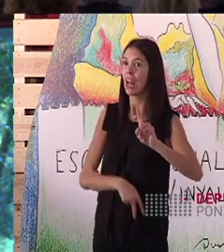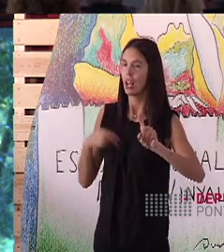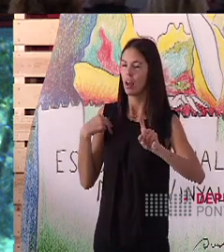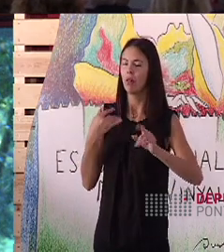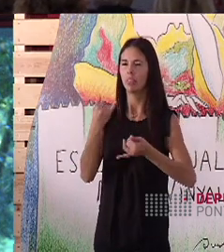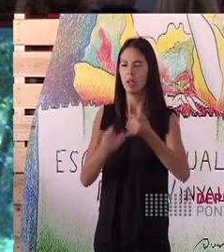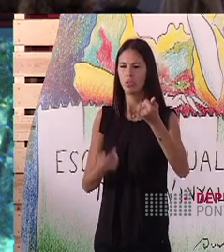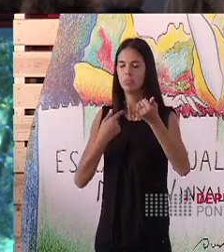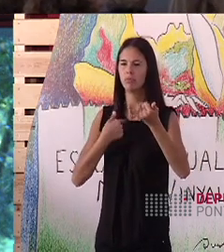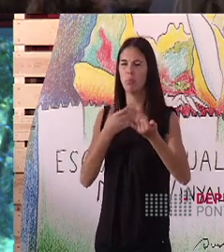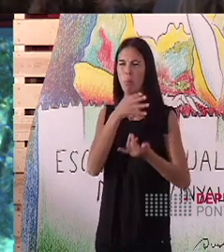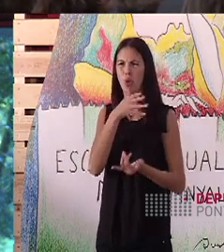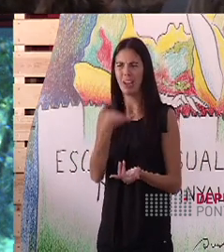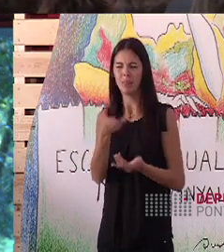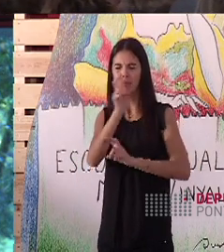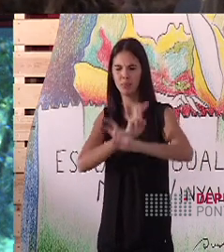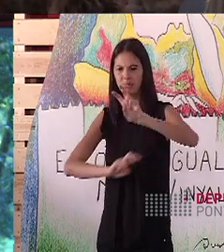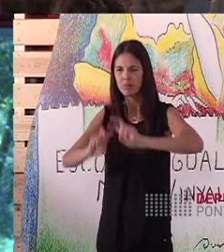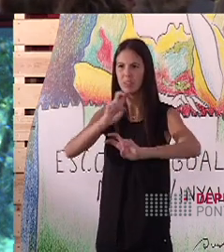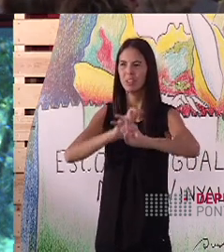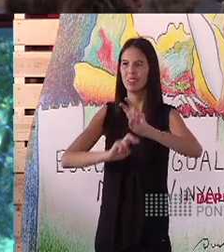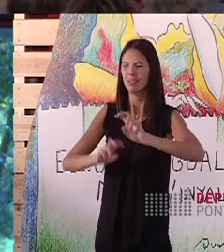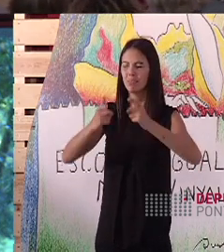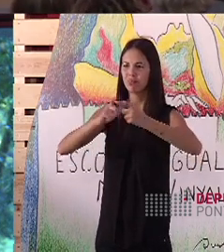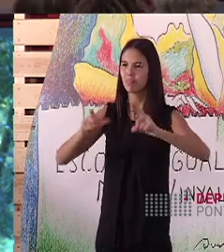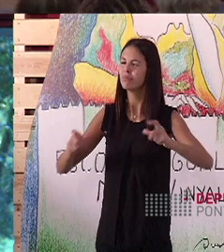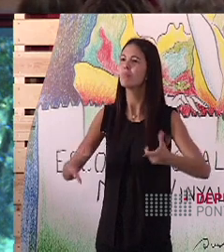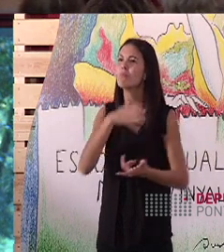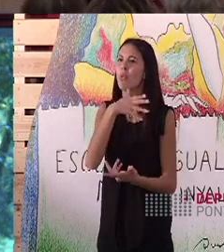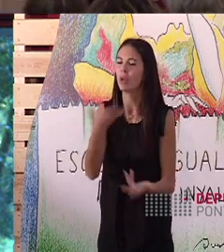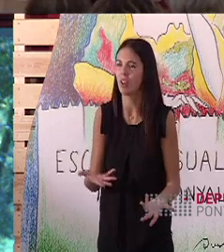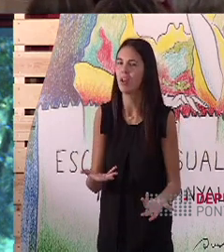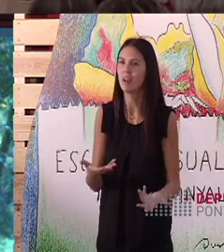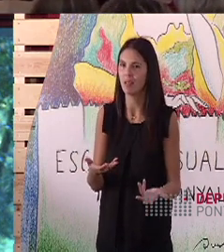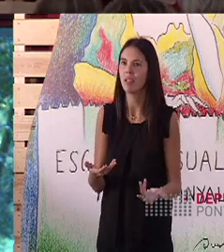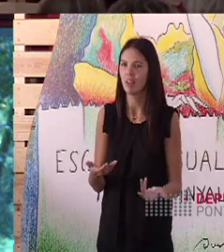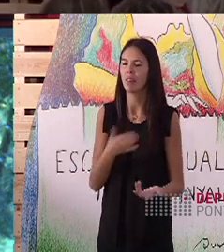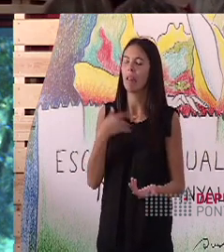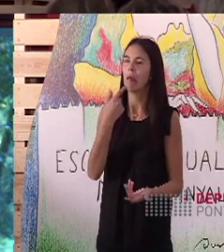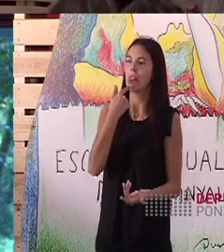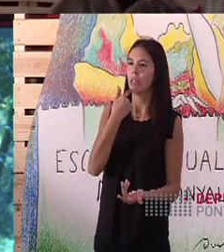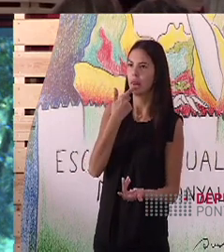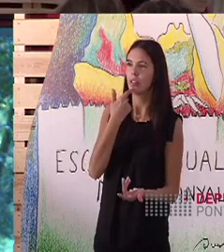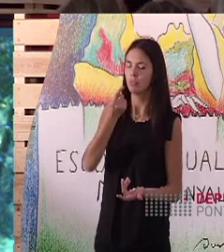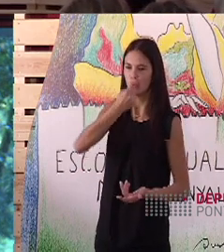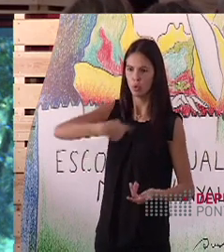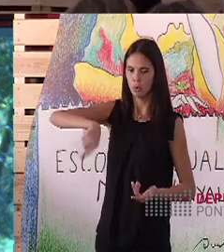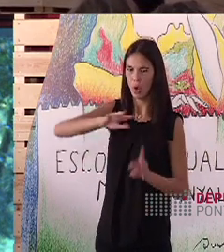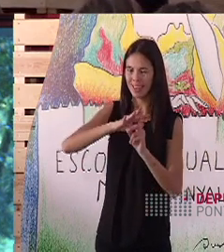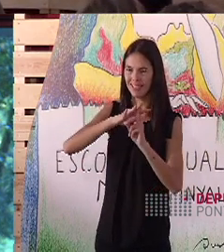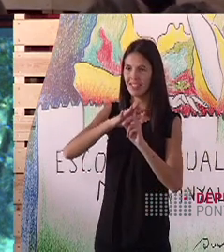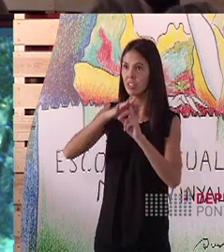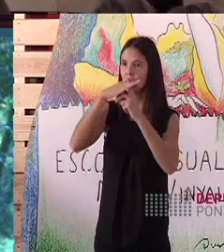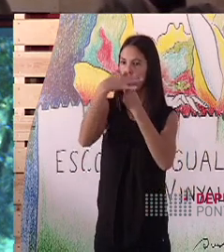razones de por qué había podido producirse esto. Es decir, por qué habíamos llegado a un